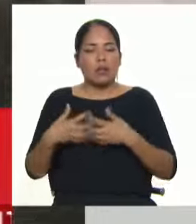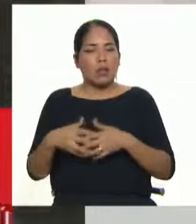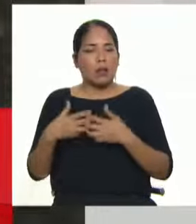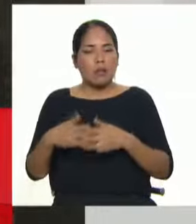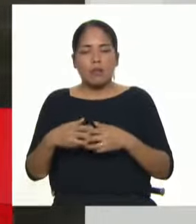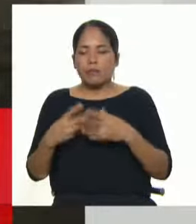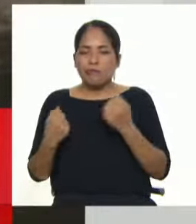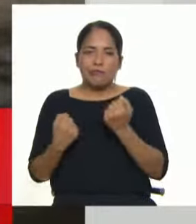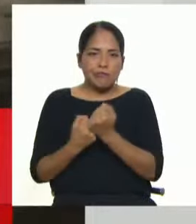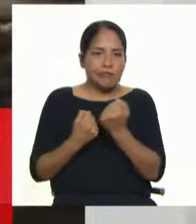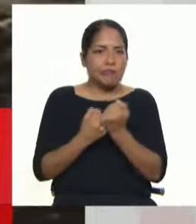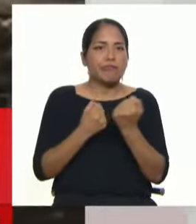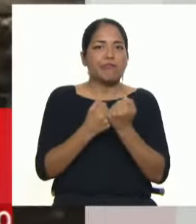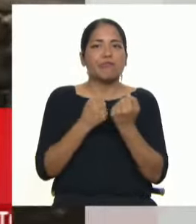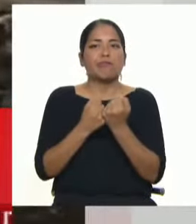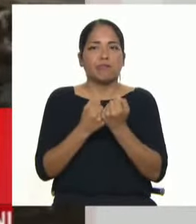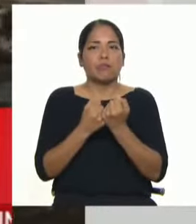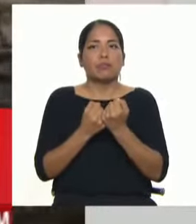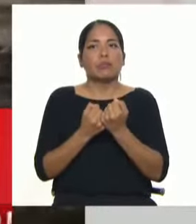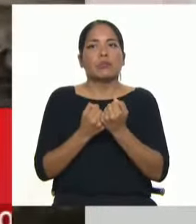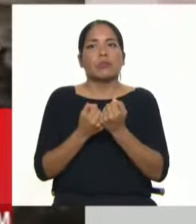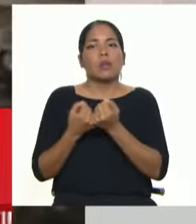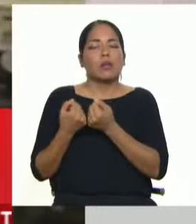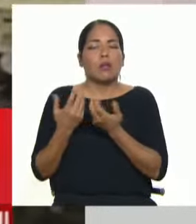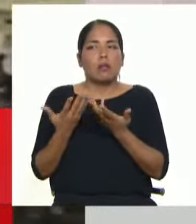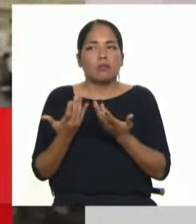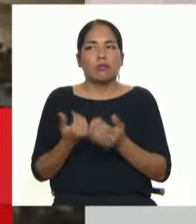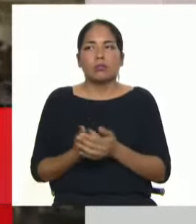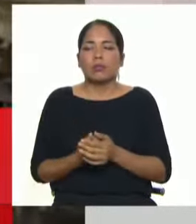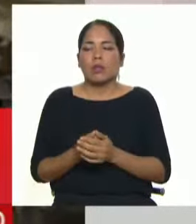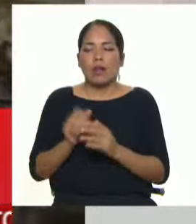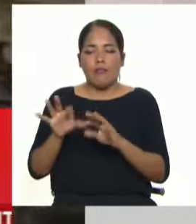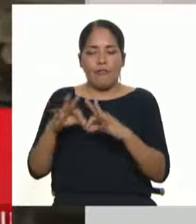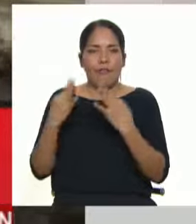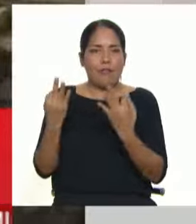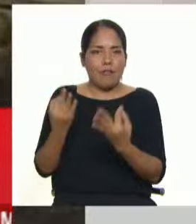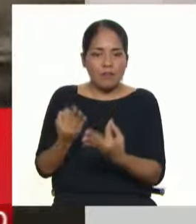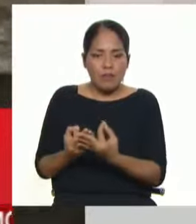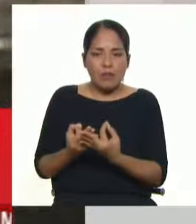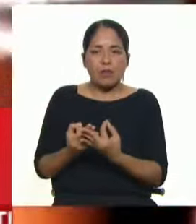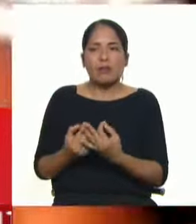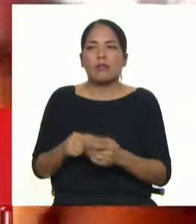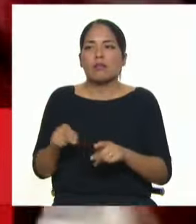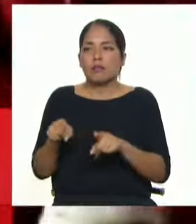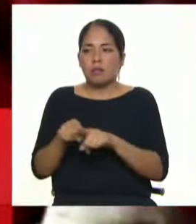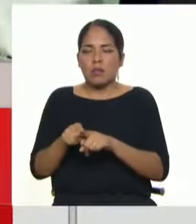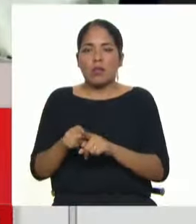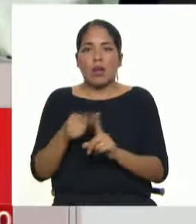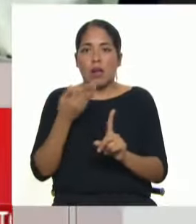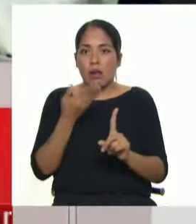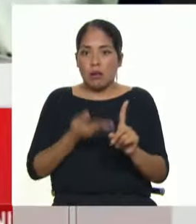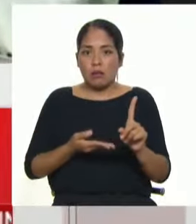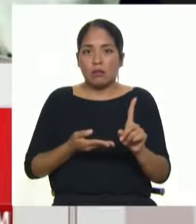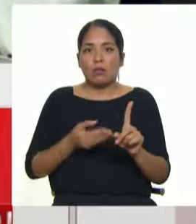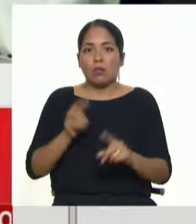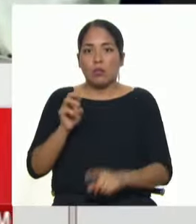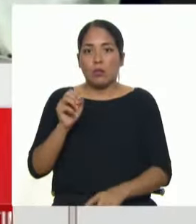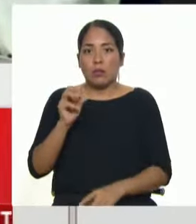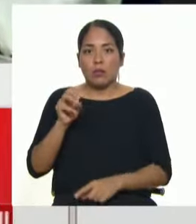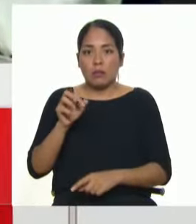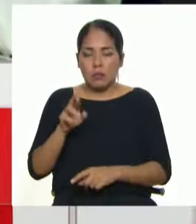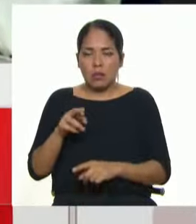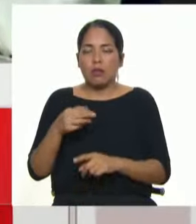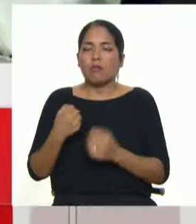poniendo todo el respaldo, ¿no? Tanto a la familia como también a la persona, al